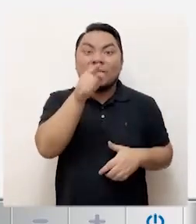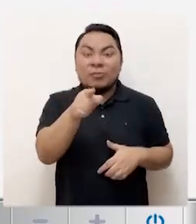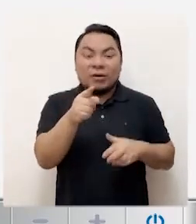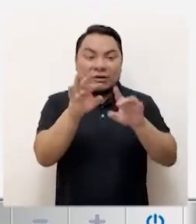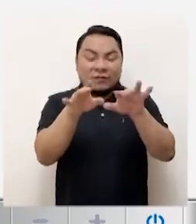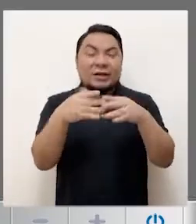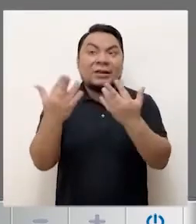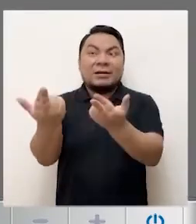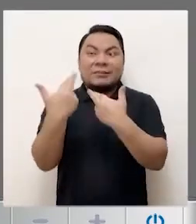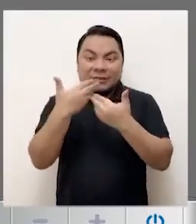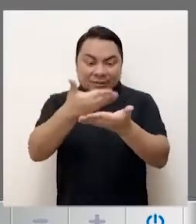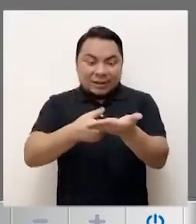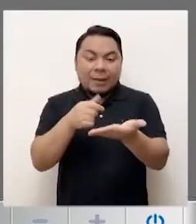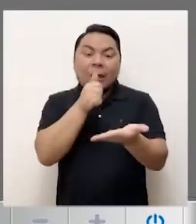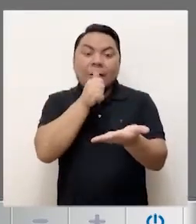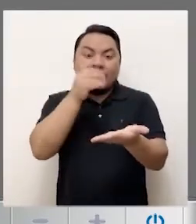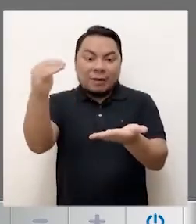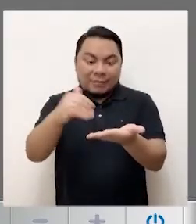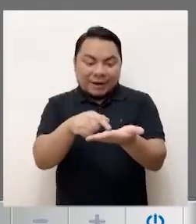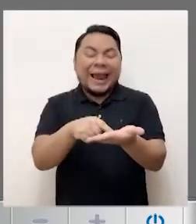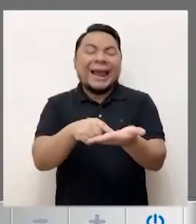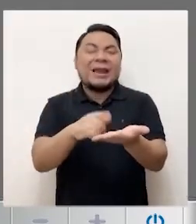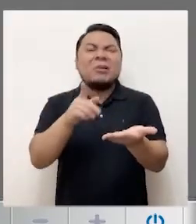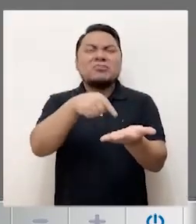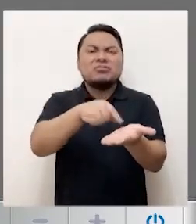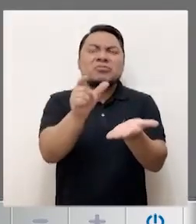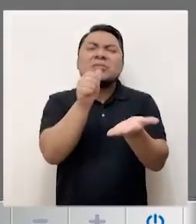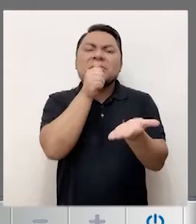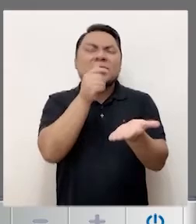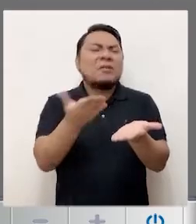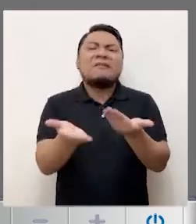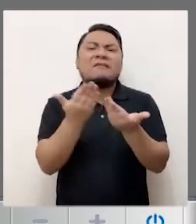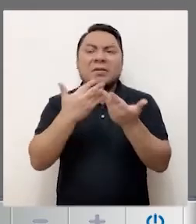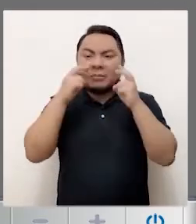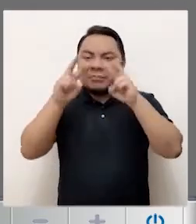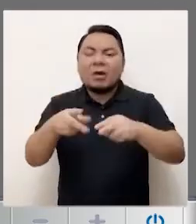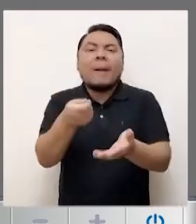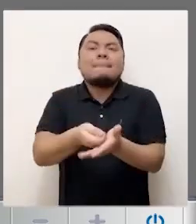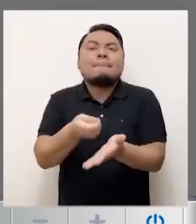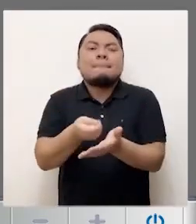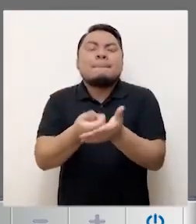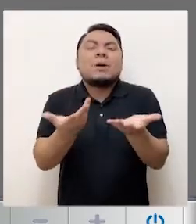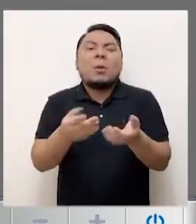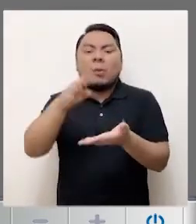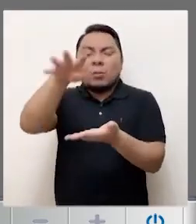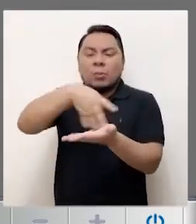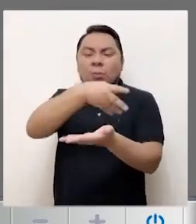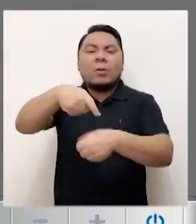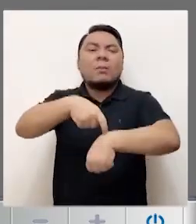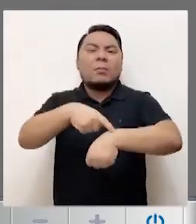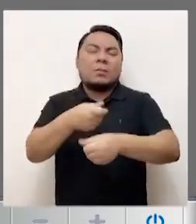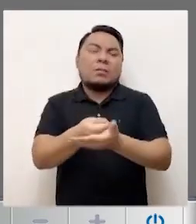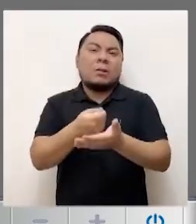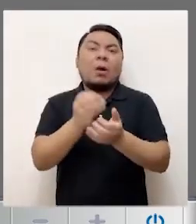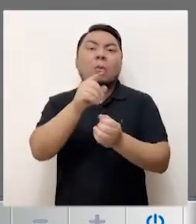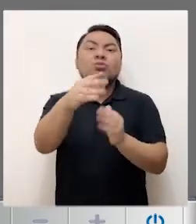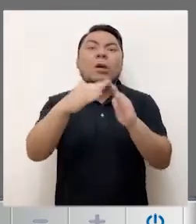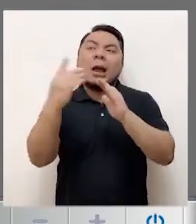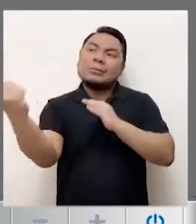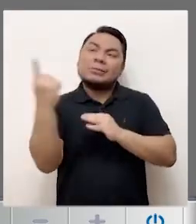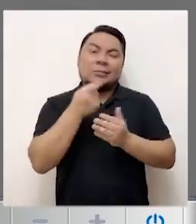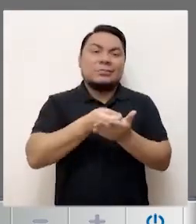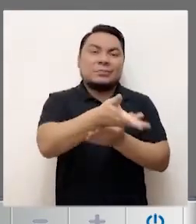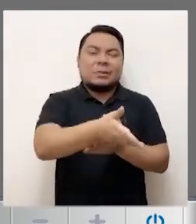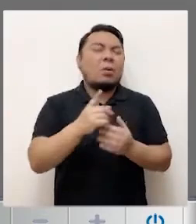clave virtual, usted podrá acceder a ver sus boletas de pago, cronograma de pago, solicitar pago a domicilio